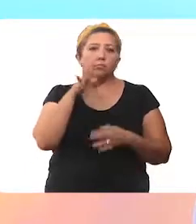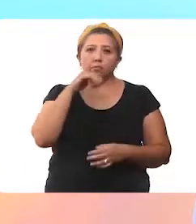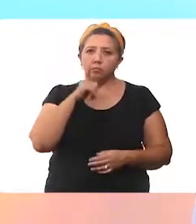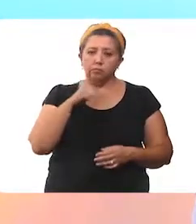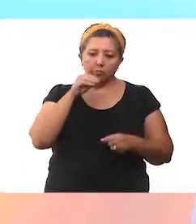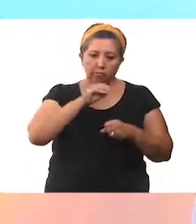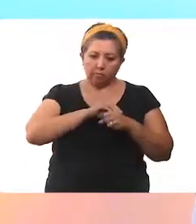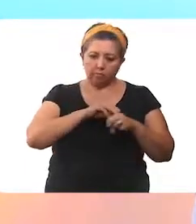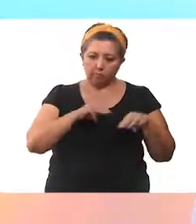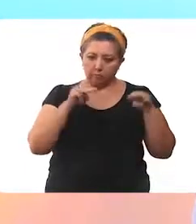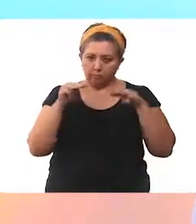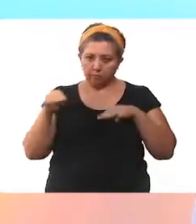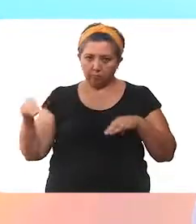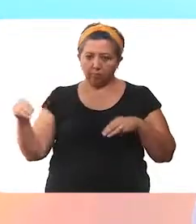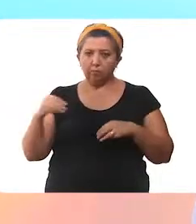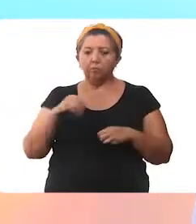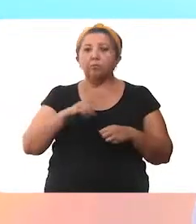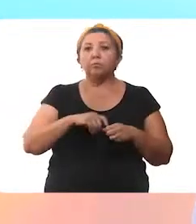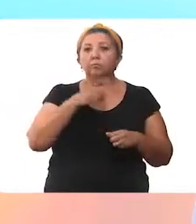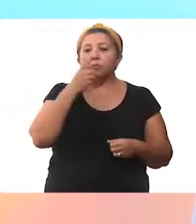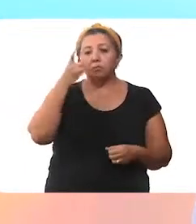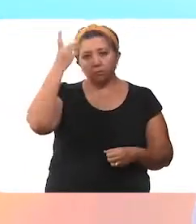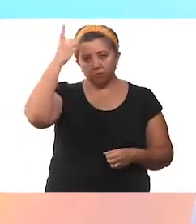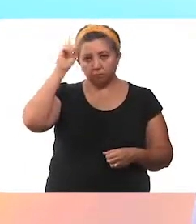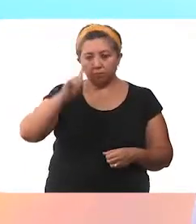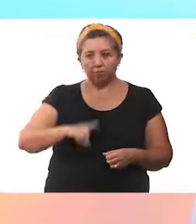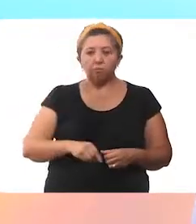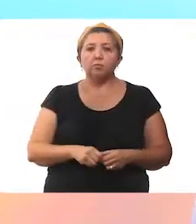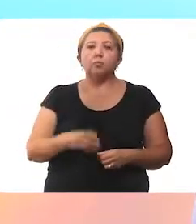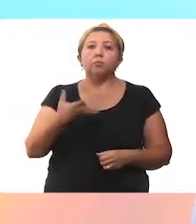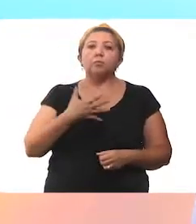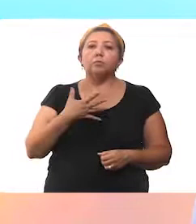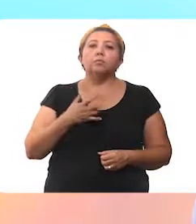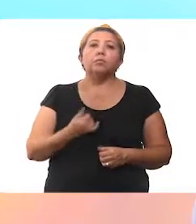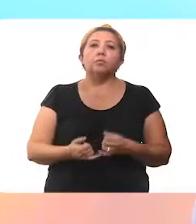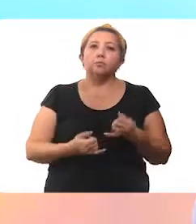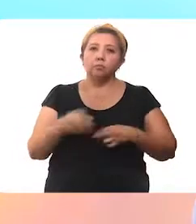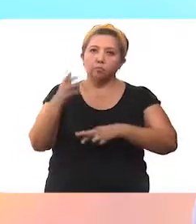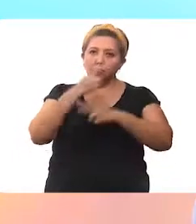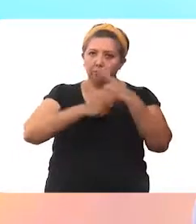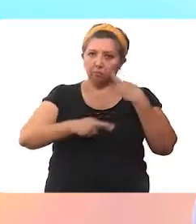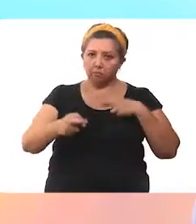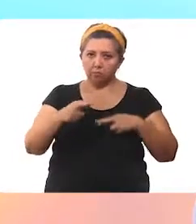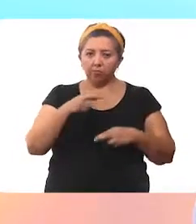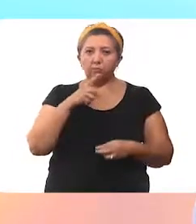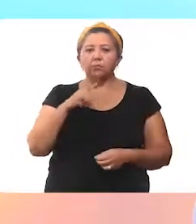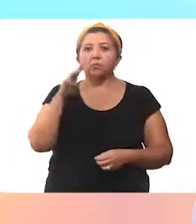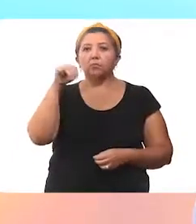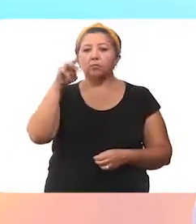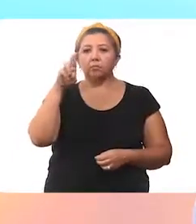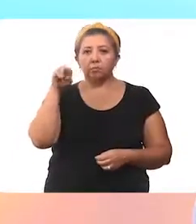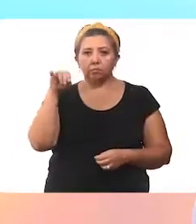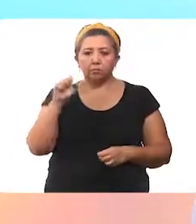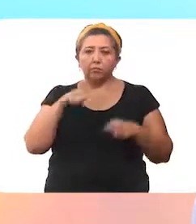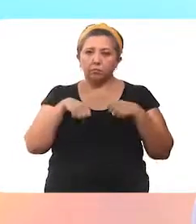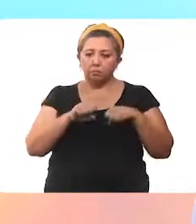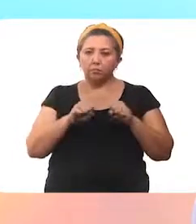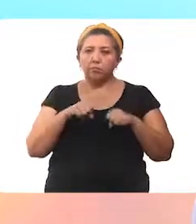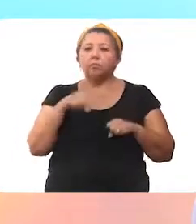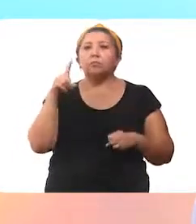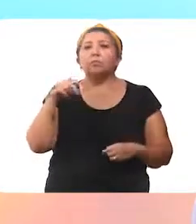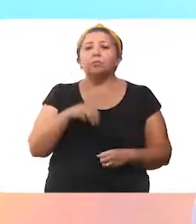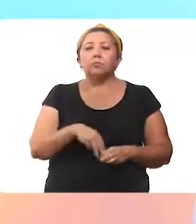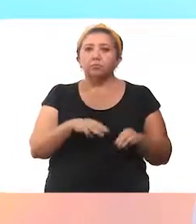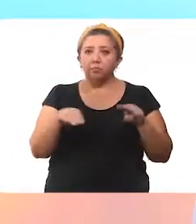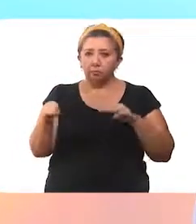no podrán anclarse en las costas de domicilio del propietario. Tienen que partir y regresar a una marina. Las motos